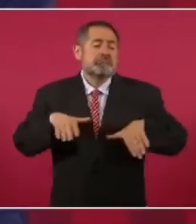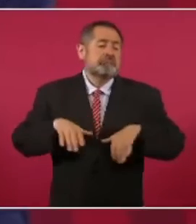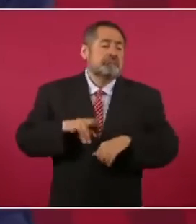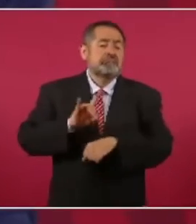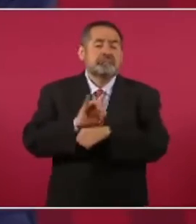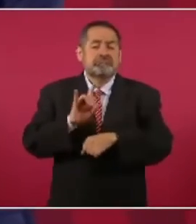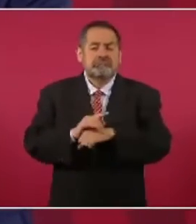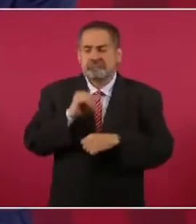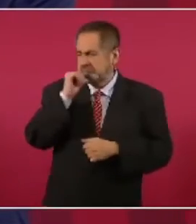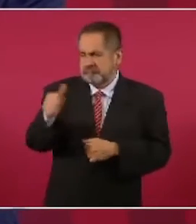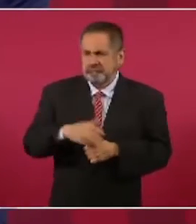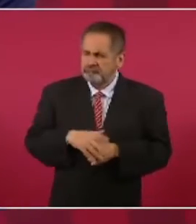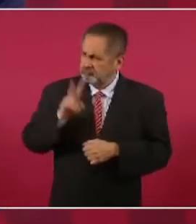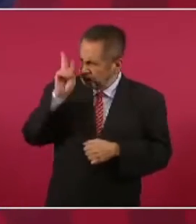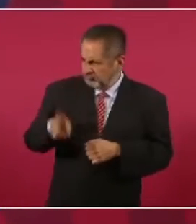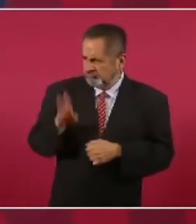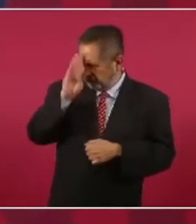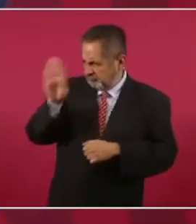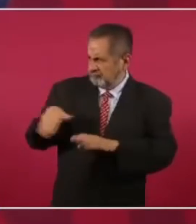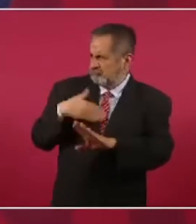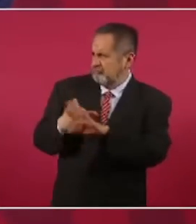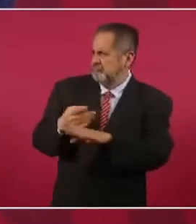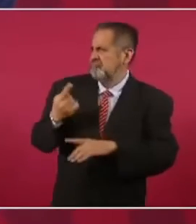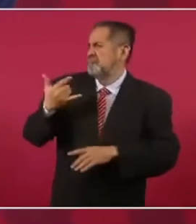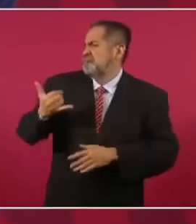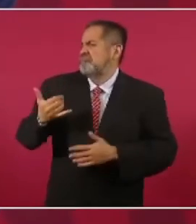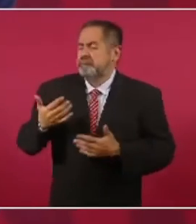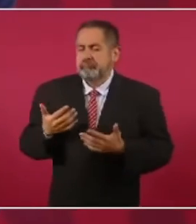de independiente